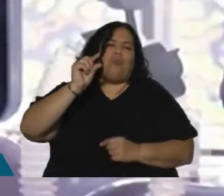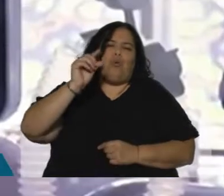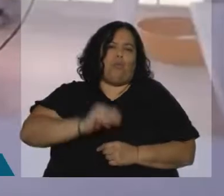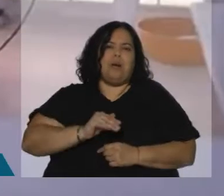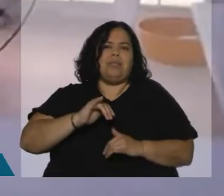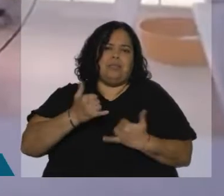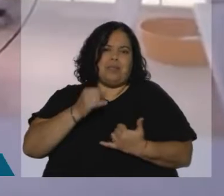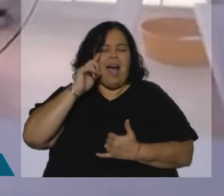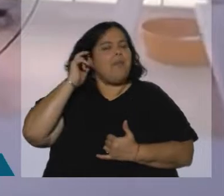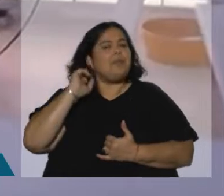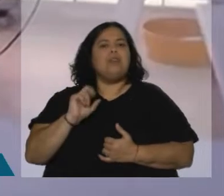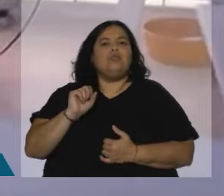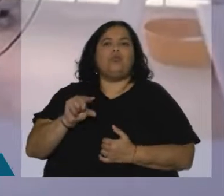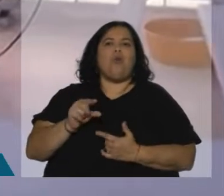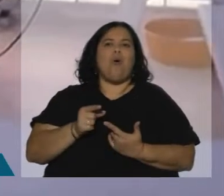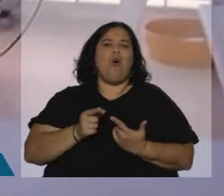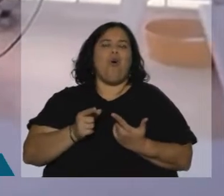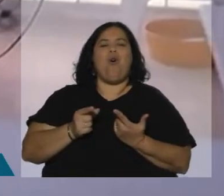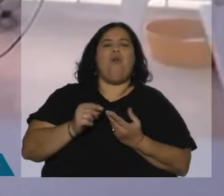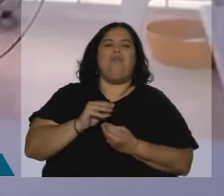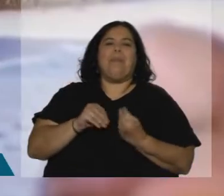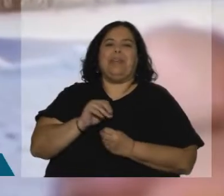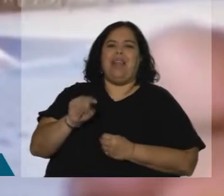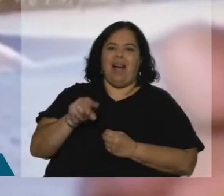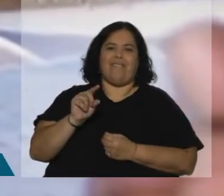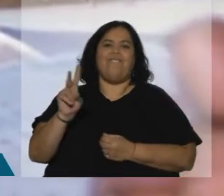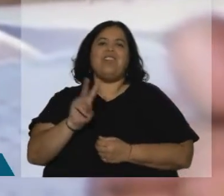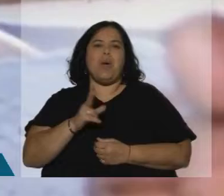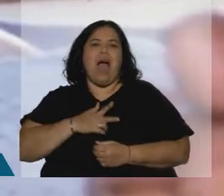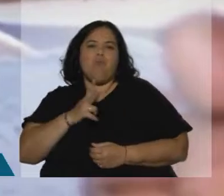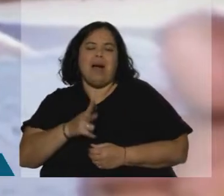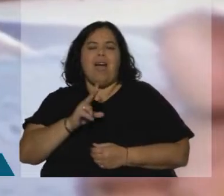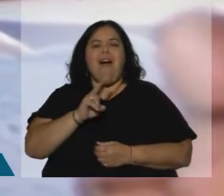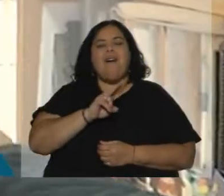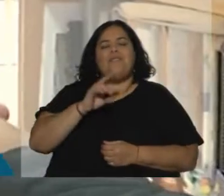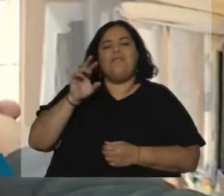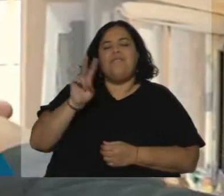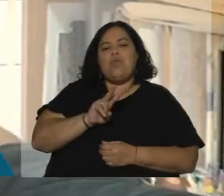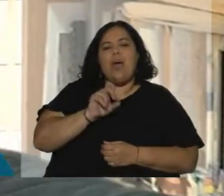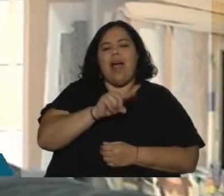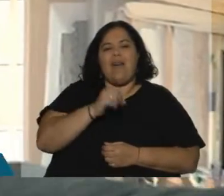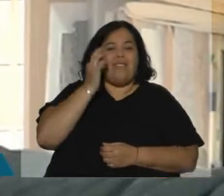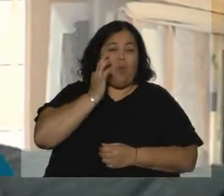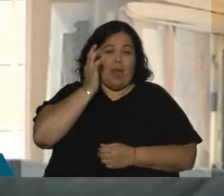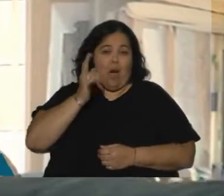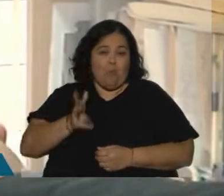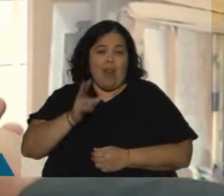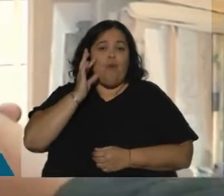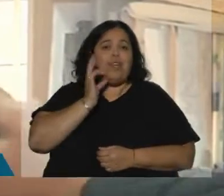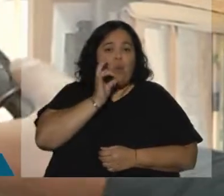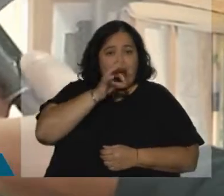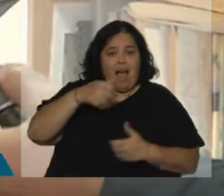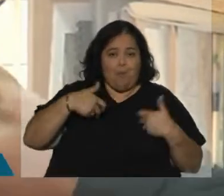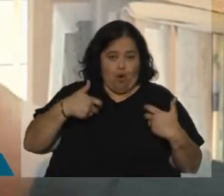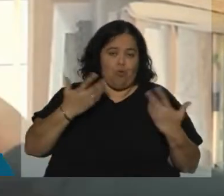sus parientes más cercanos por así decirlo y contagios por contacto directo entre personas que están o animales que